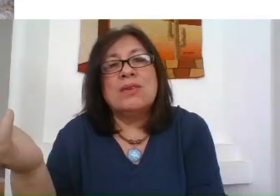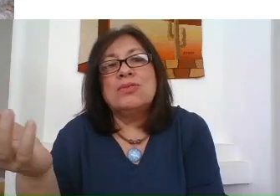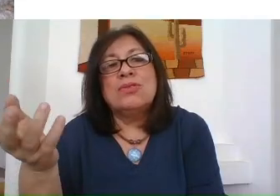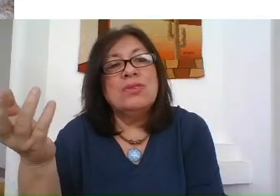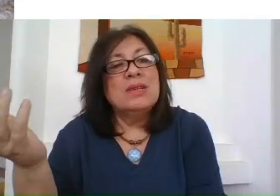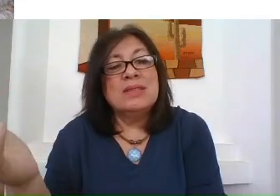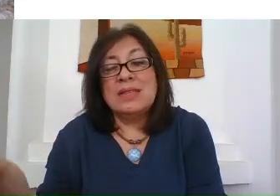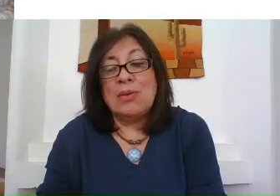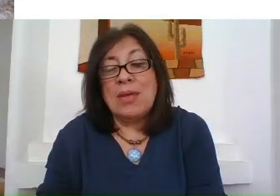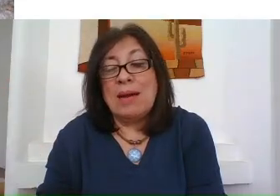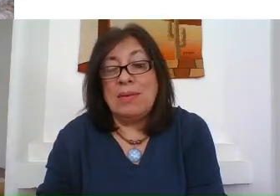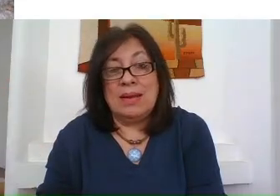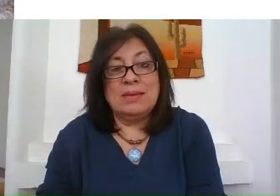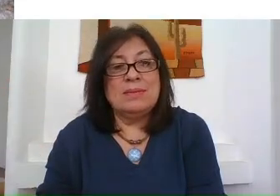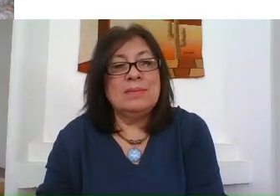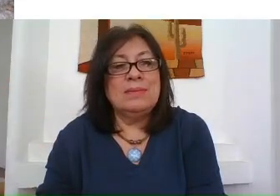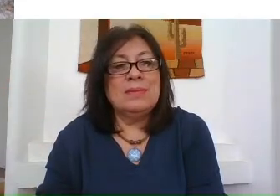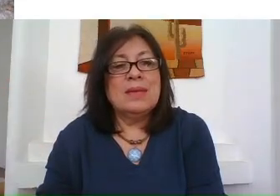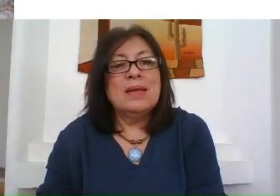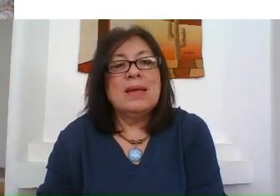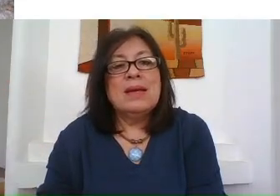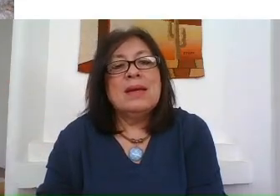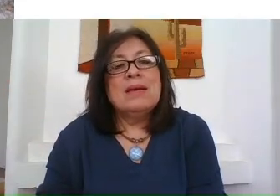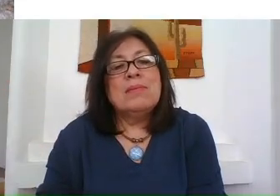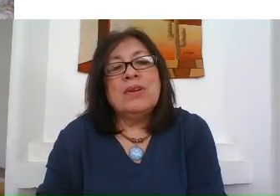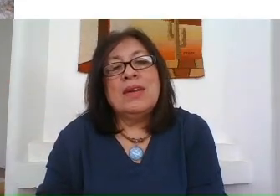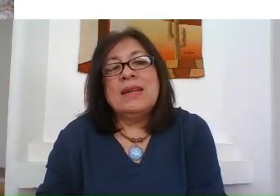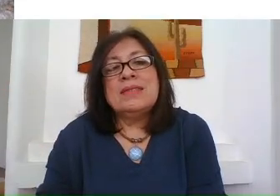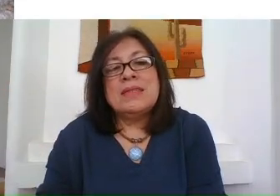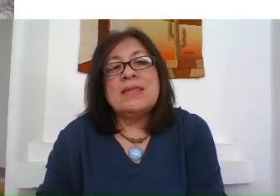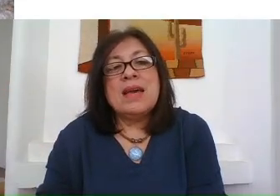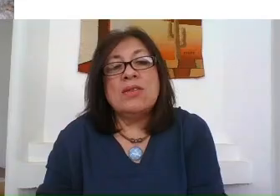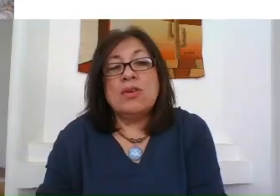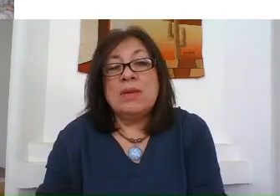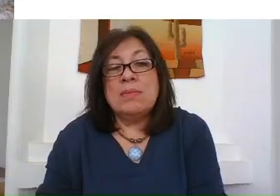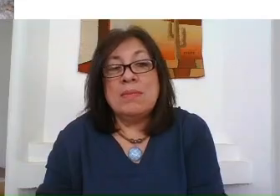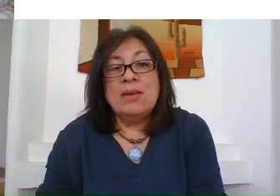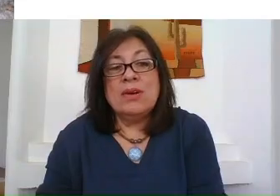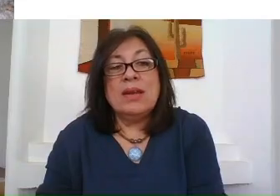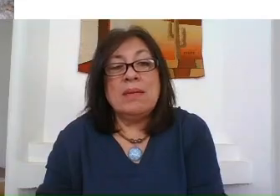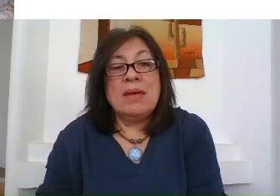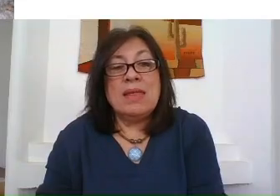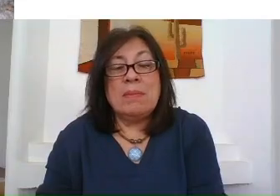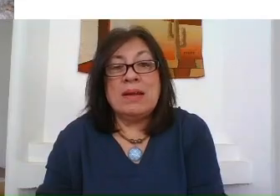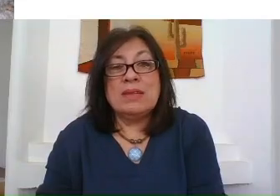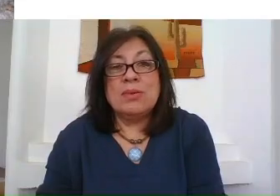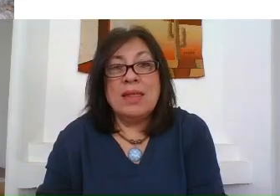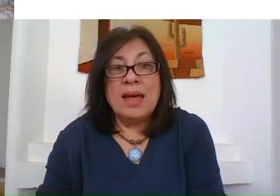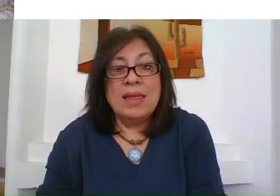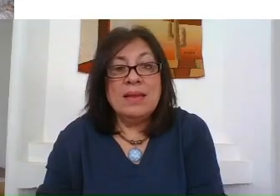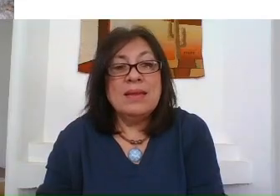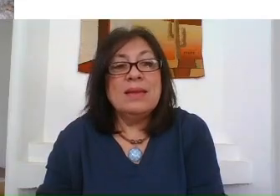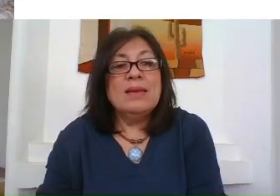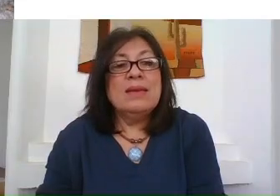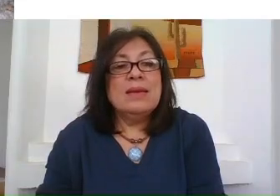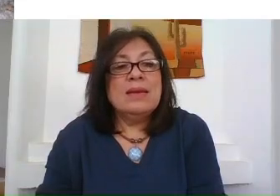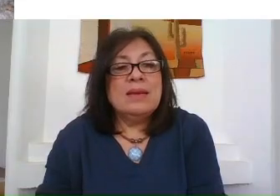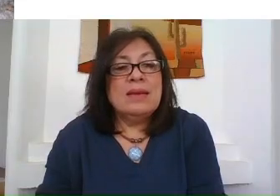del desarrollo saludable. Bueno, la necesidad de dormir menos que la media para su